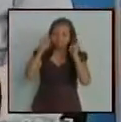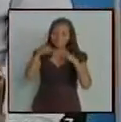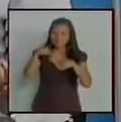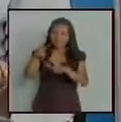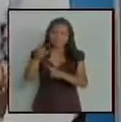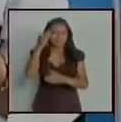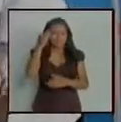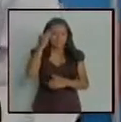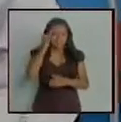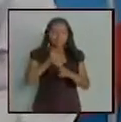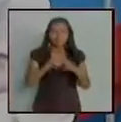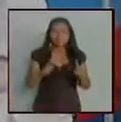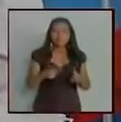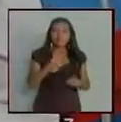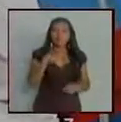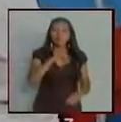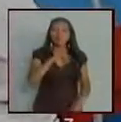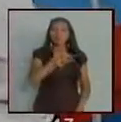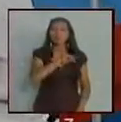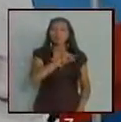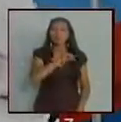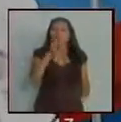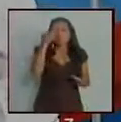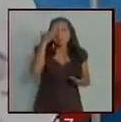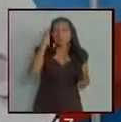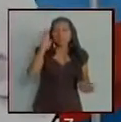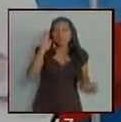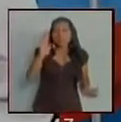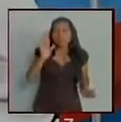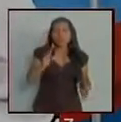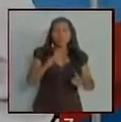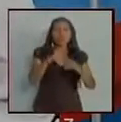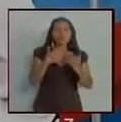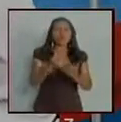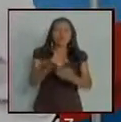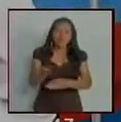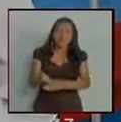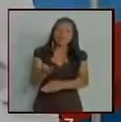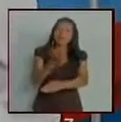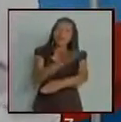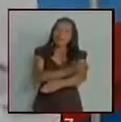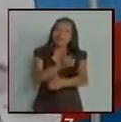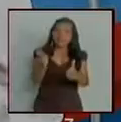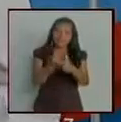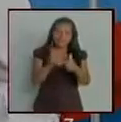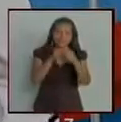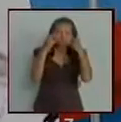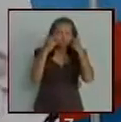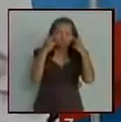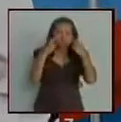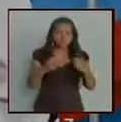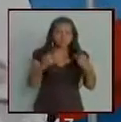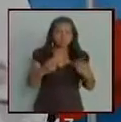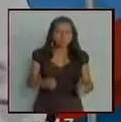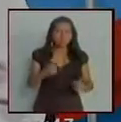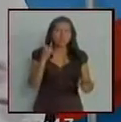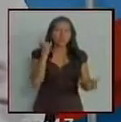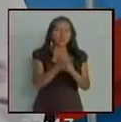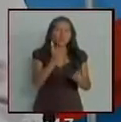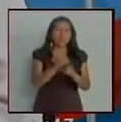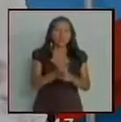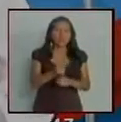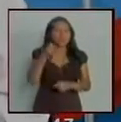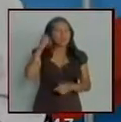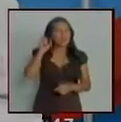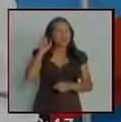muchas veces no tenemos la conciencia de saber qué exámenes previos necesito yo para tener un adecuado audífono justamente